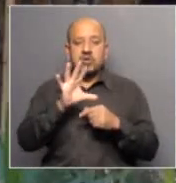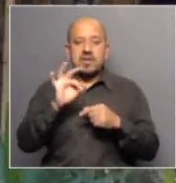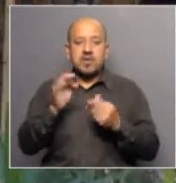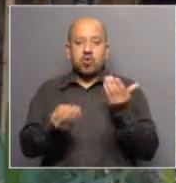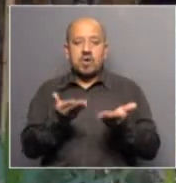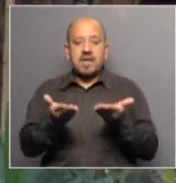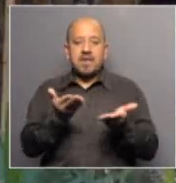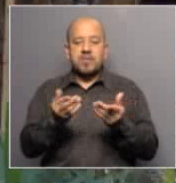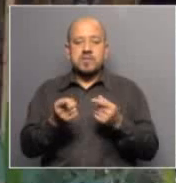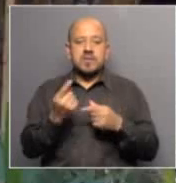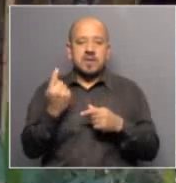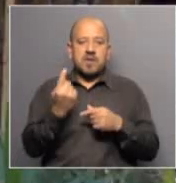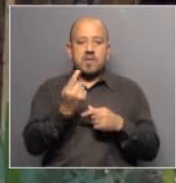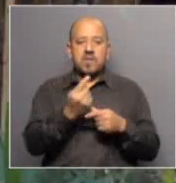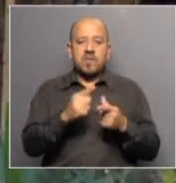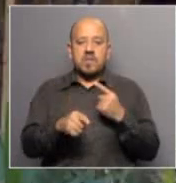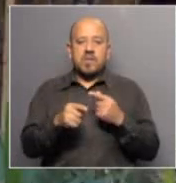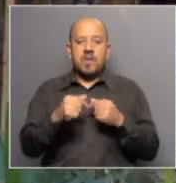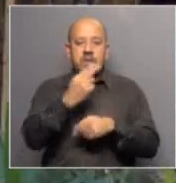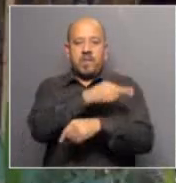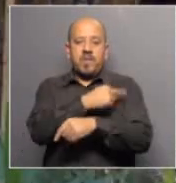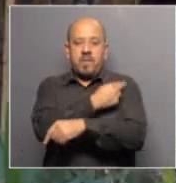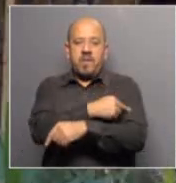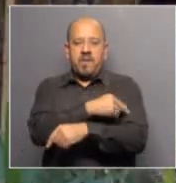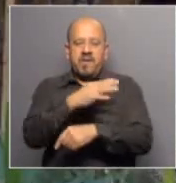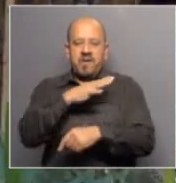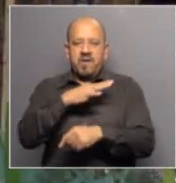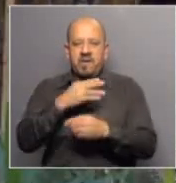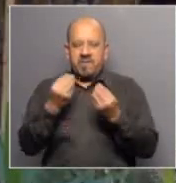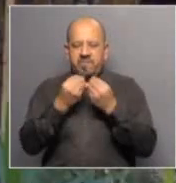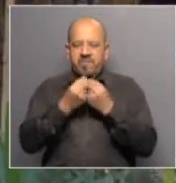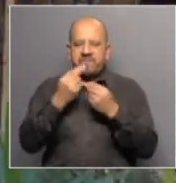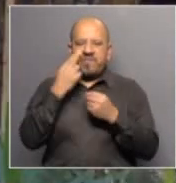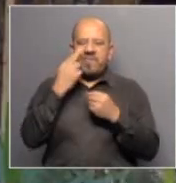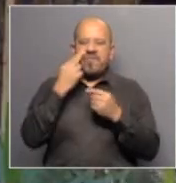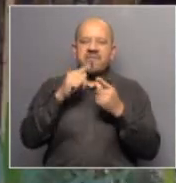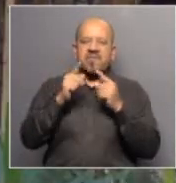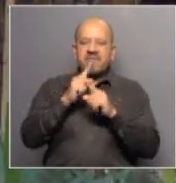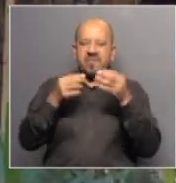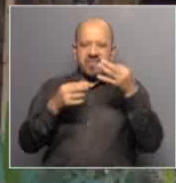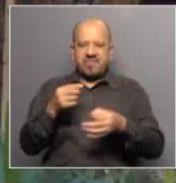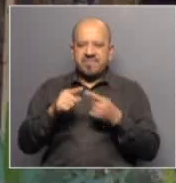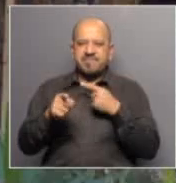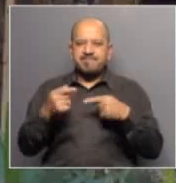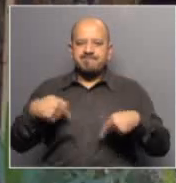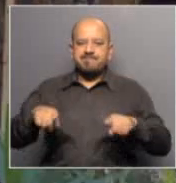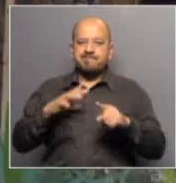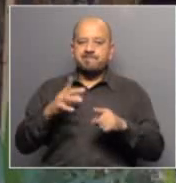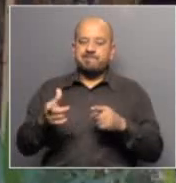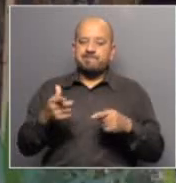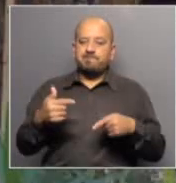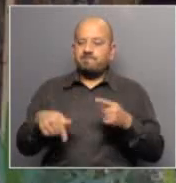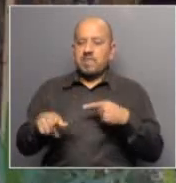que le proporcionan cannabis a las farmacias, ¿no? Y hay muchos problemas porque, digamos, no se está completando la enorme demanda que hay